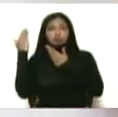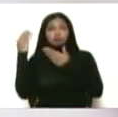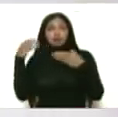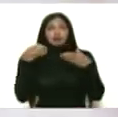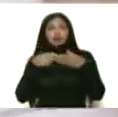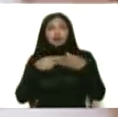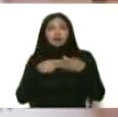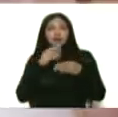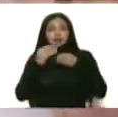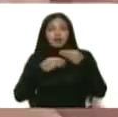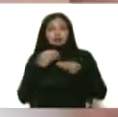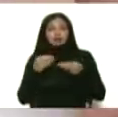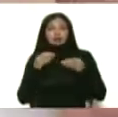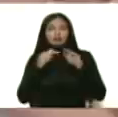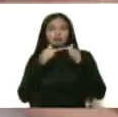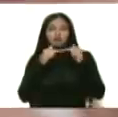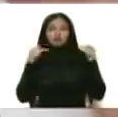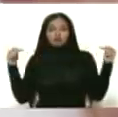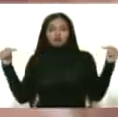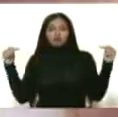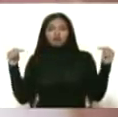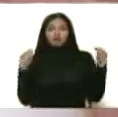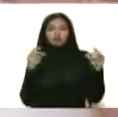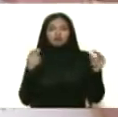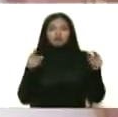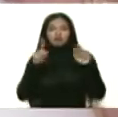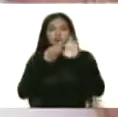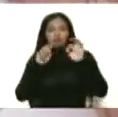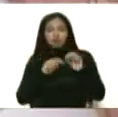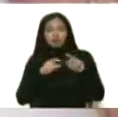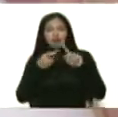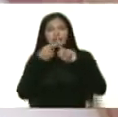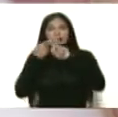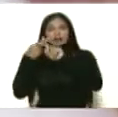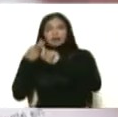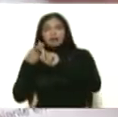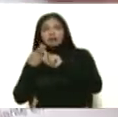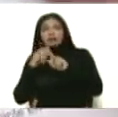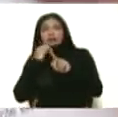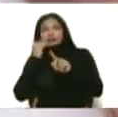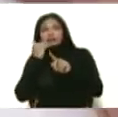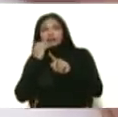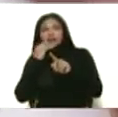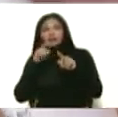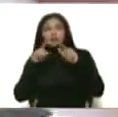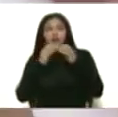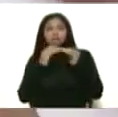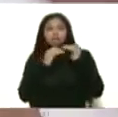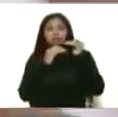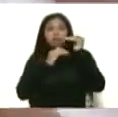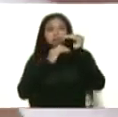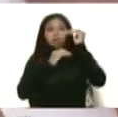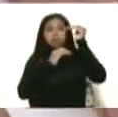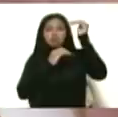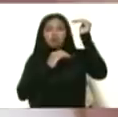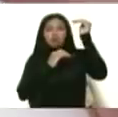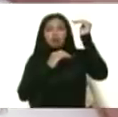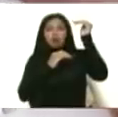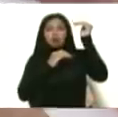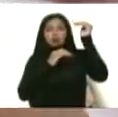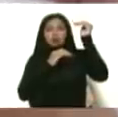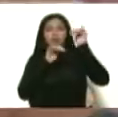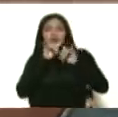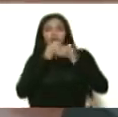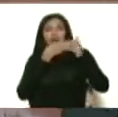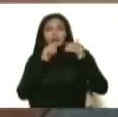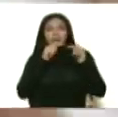¿Qué hacen? Colocan en el eje de las abscisas, el llamado eje de las X, colocan las fechas cerquitas y separan más los números en el eje de las Y